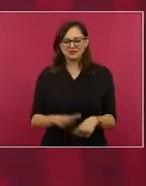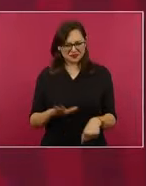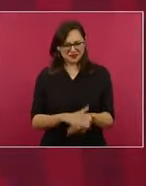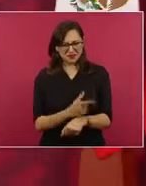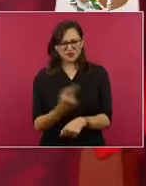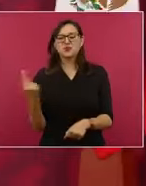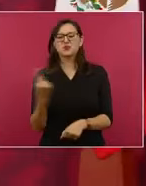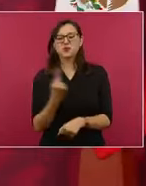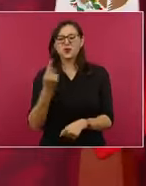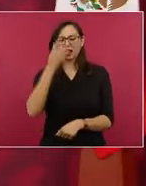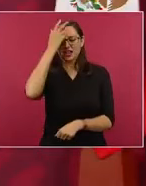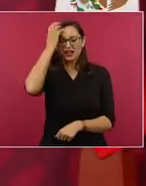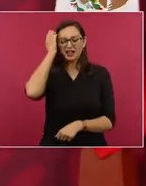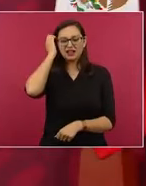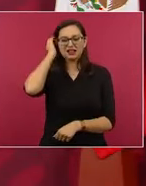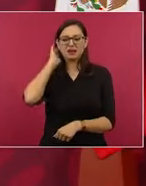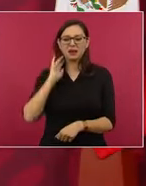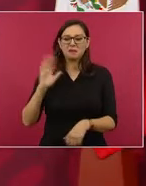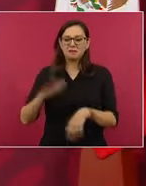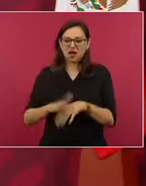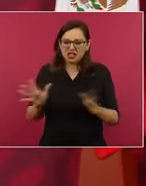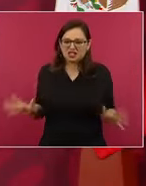¿Por qué azuzar